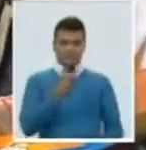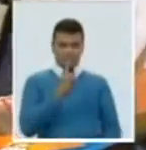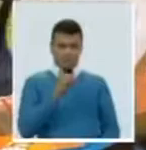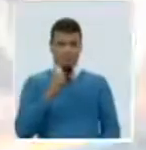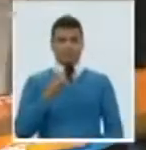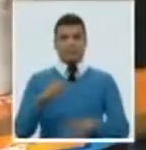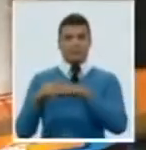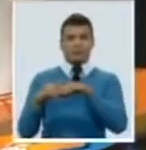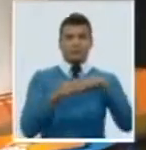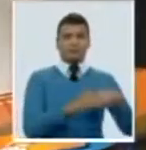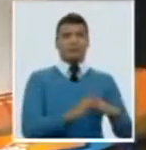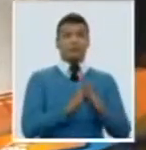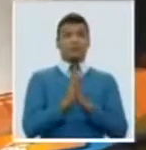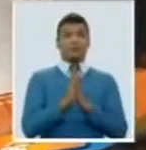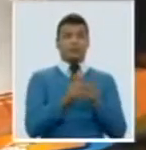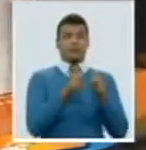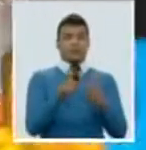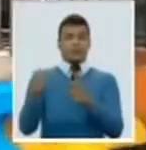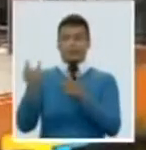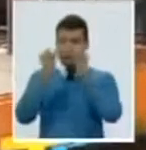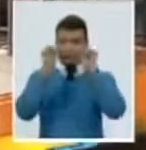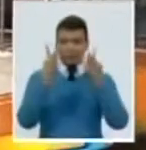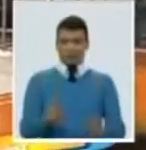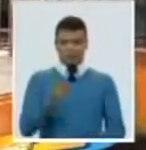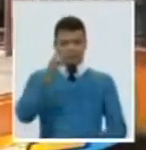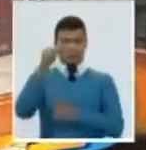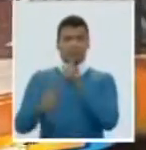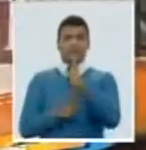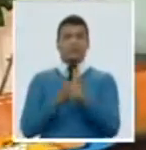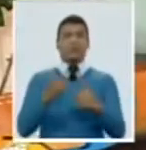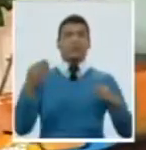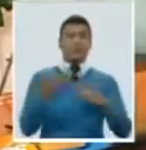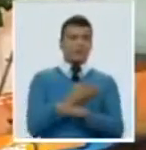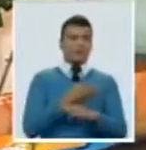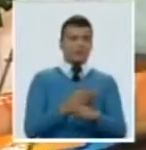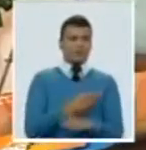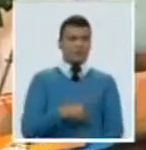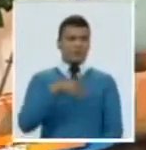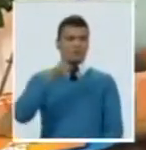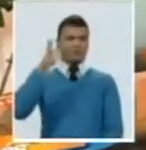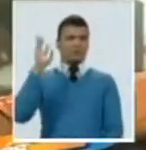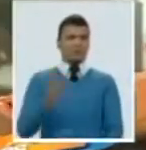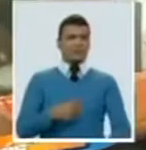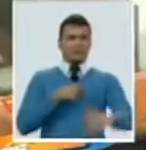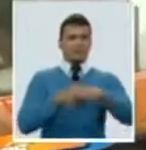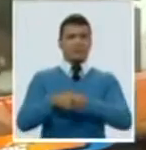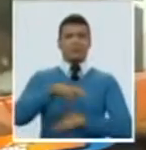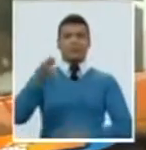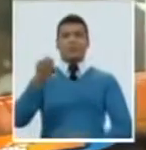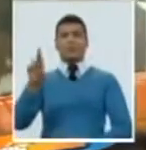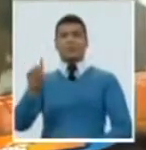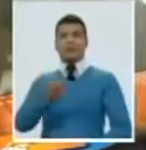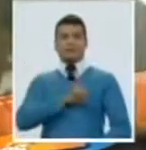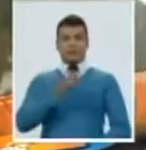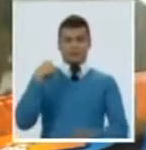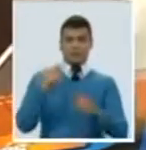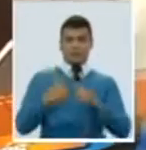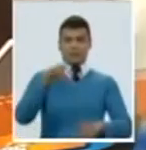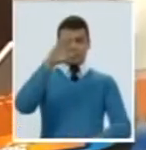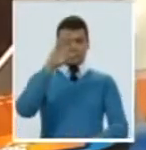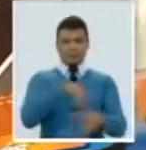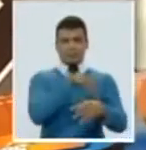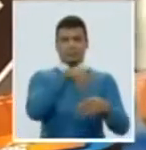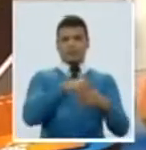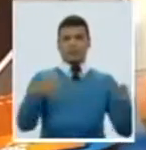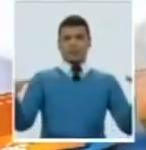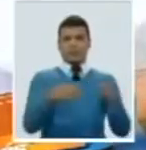de embriaguez. Crimen a escolta. Al parecer por un problema de intolerancia fue asesinado en el nororiente de Cali un ex policía que hacía